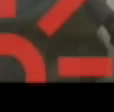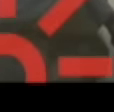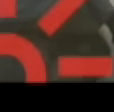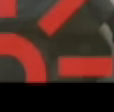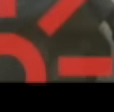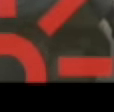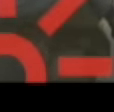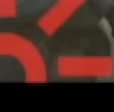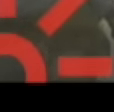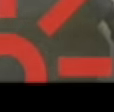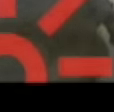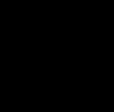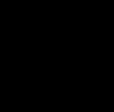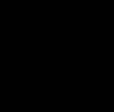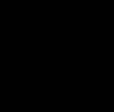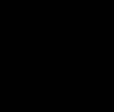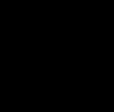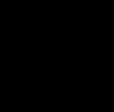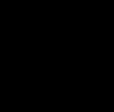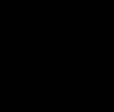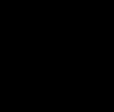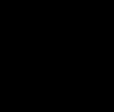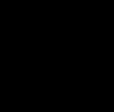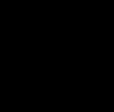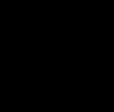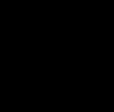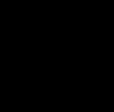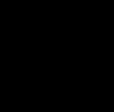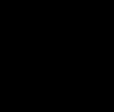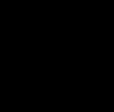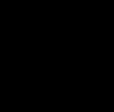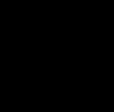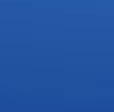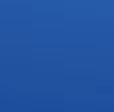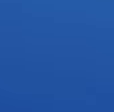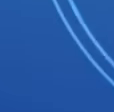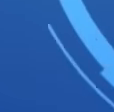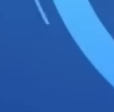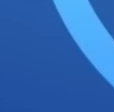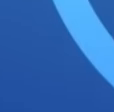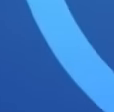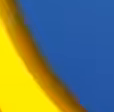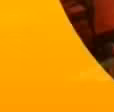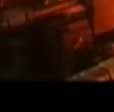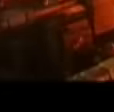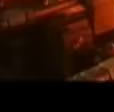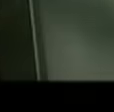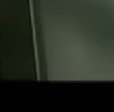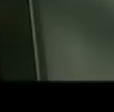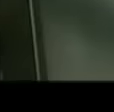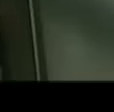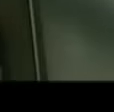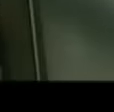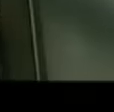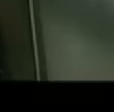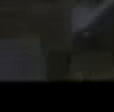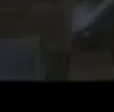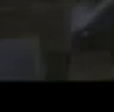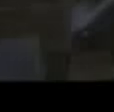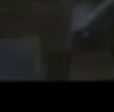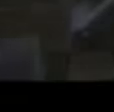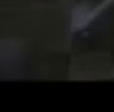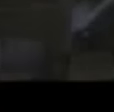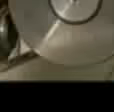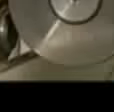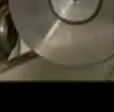gratis y el mejor entretenimiento porque claro te da más el programa que revela cómo se diseñan construyen